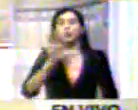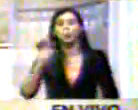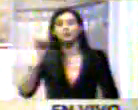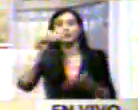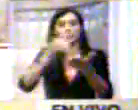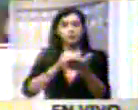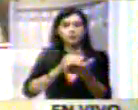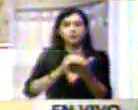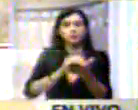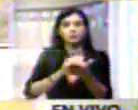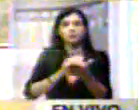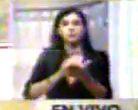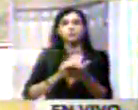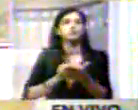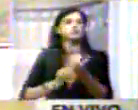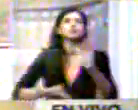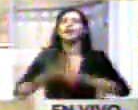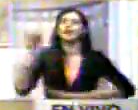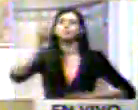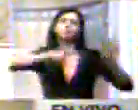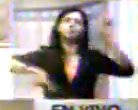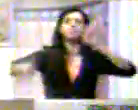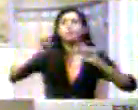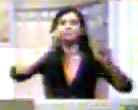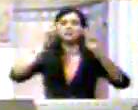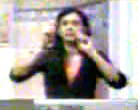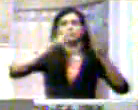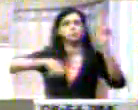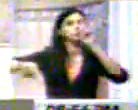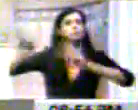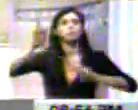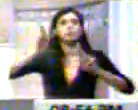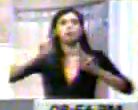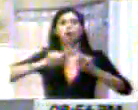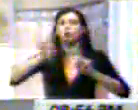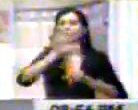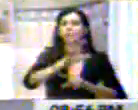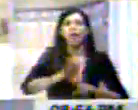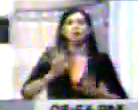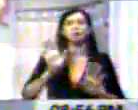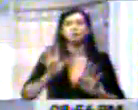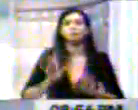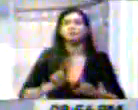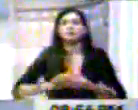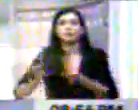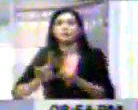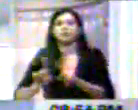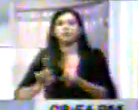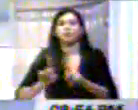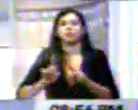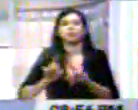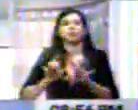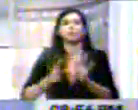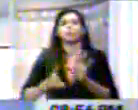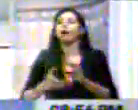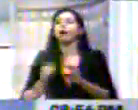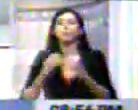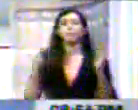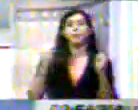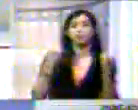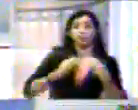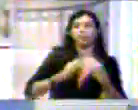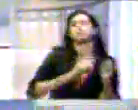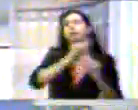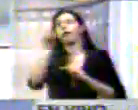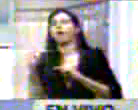11.550.000 fueron con fines turísticos a otras regiones, pues, distintas. El de Mérida se vino a